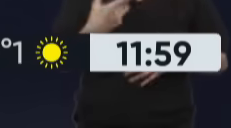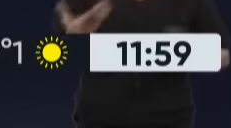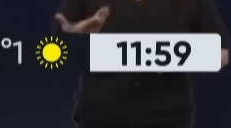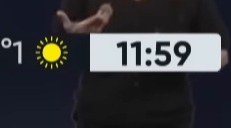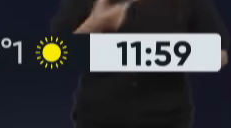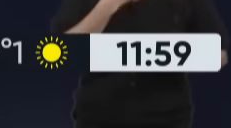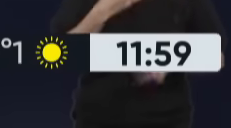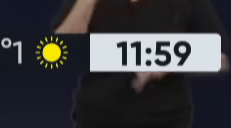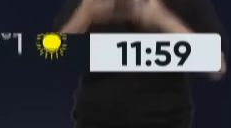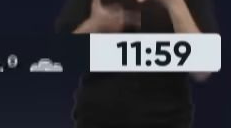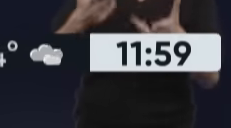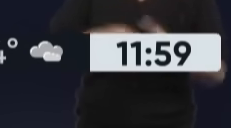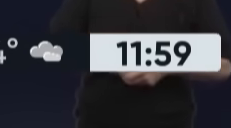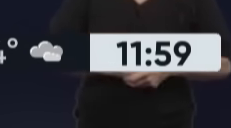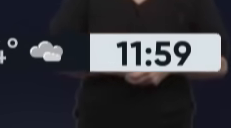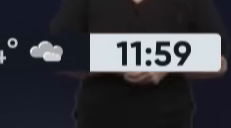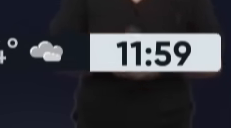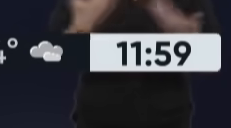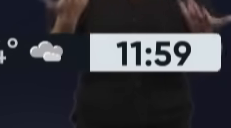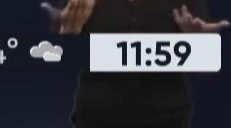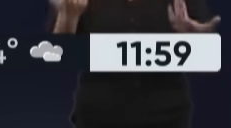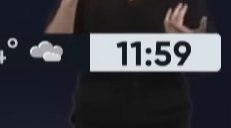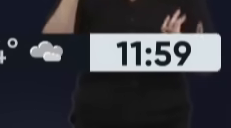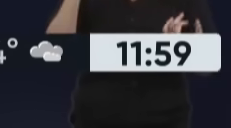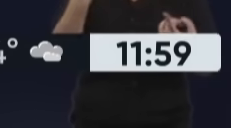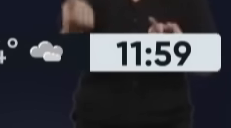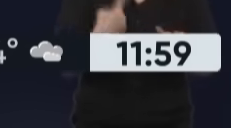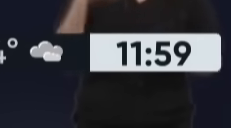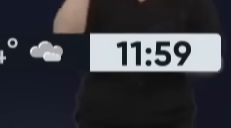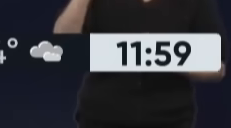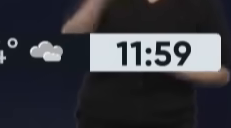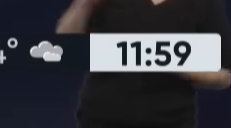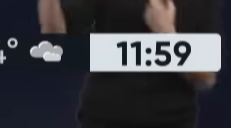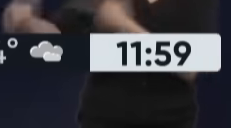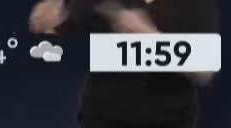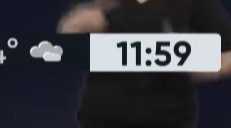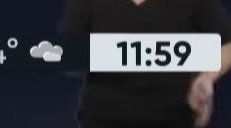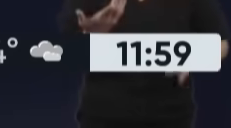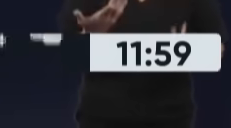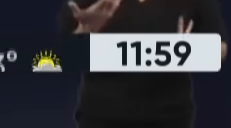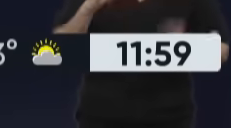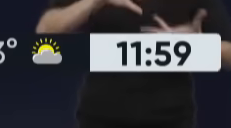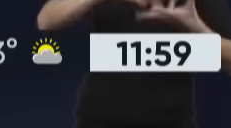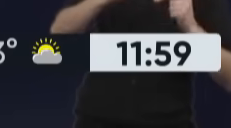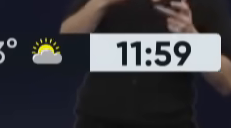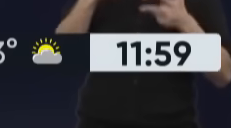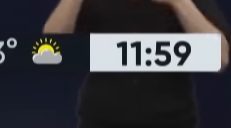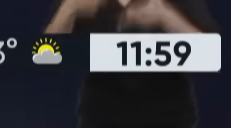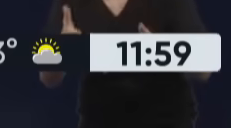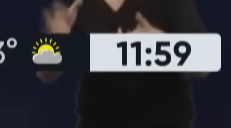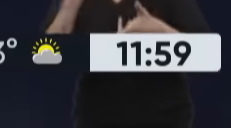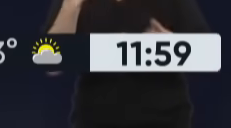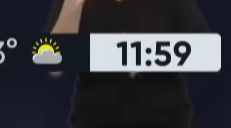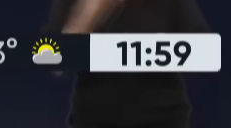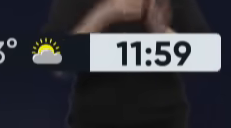plantea, podemos estar en desacuerdo con un montón de cosas. Podemos estar en desacuerdo con formas, podemos estar en desacuerdo con